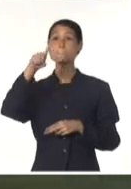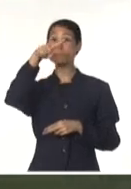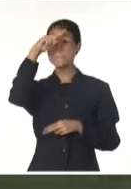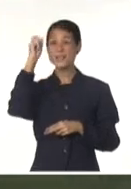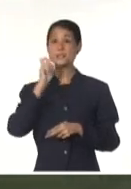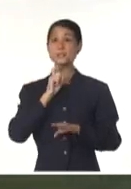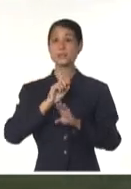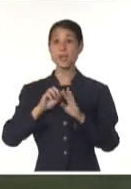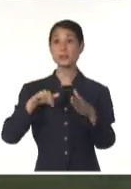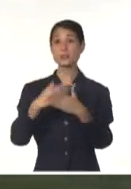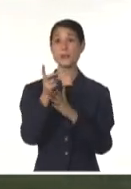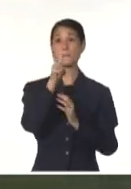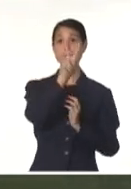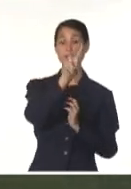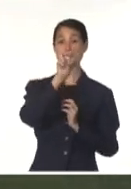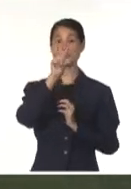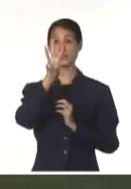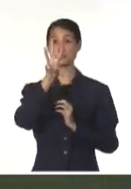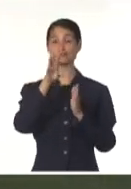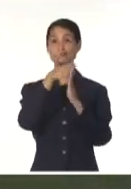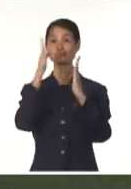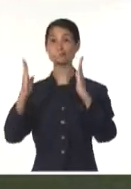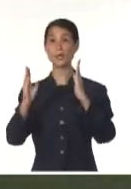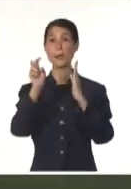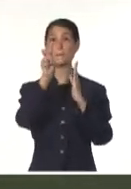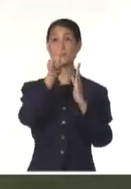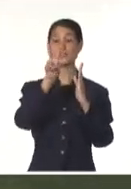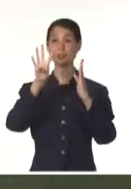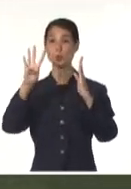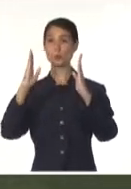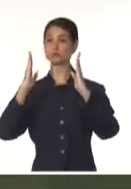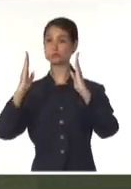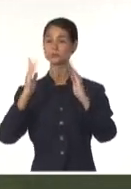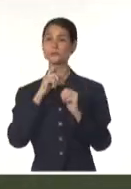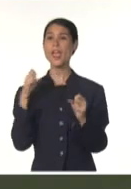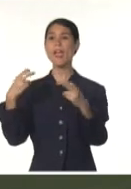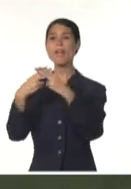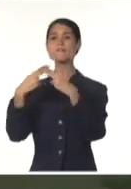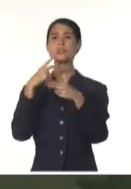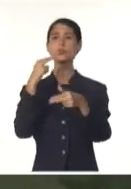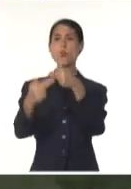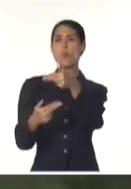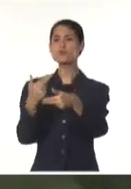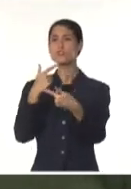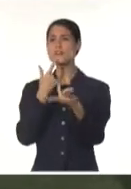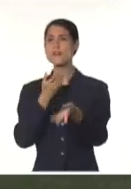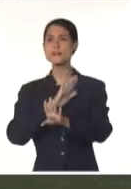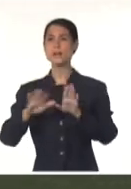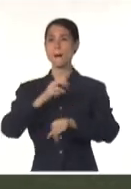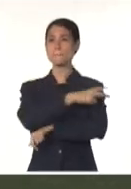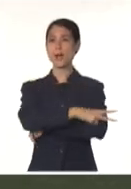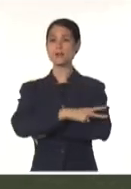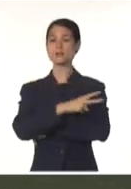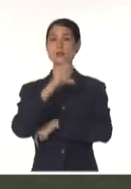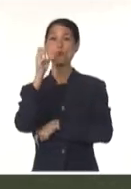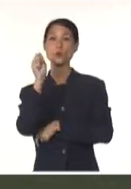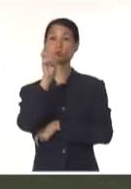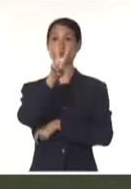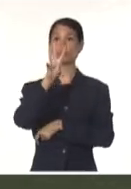es un importante evento donde los países miembros del BRICS han convocado a más de 30 países